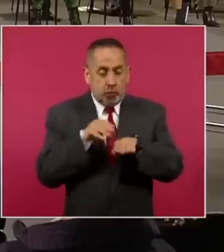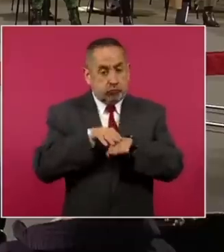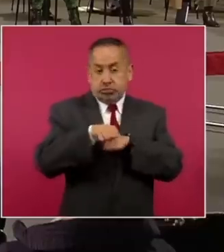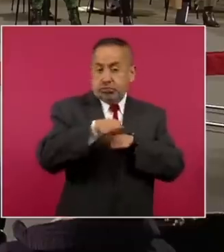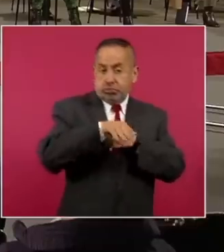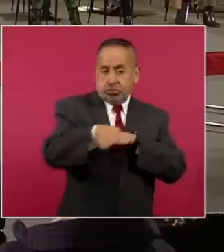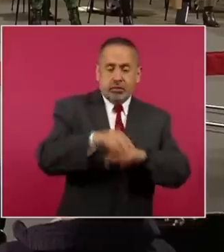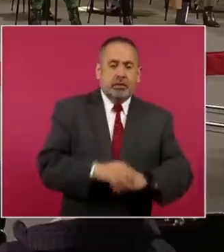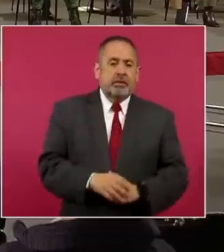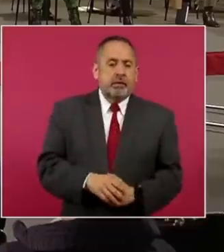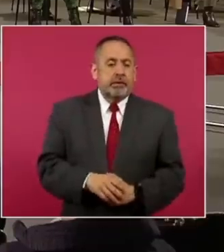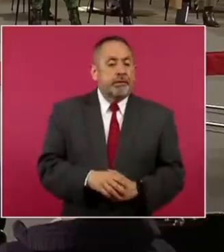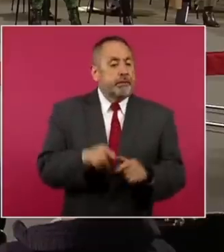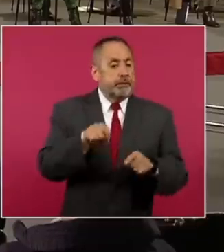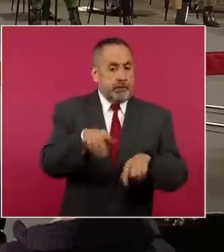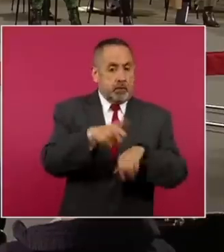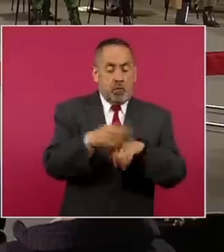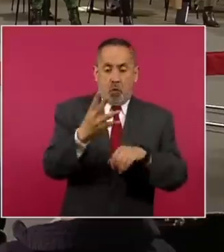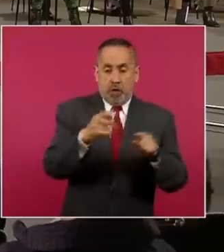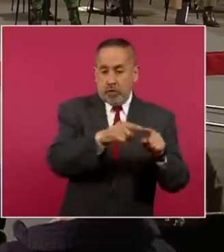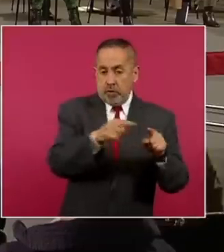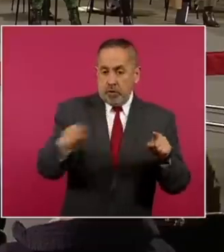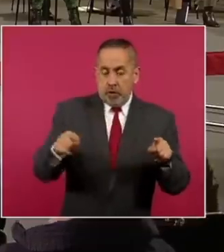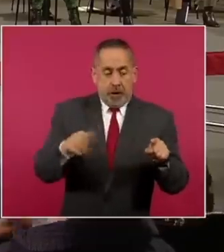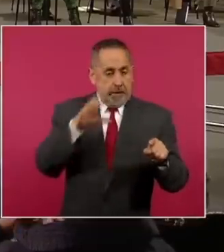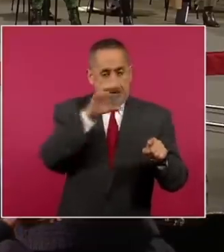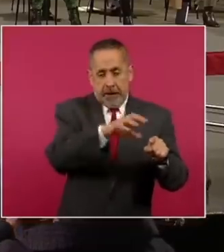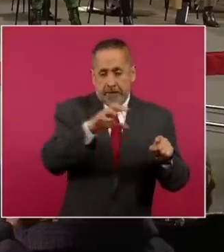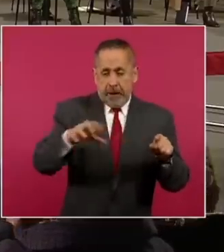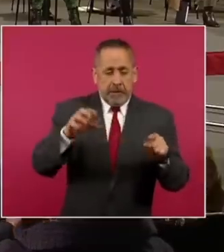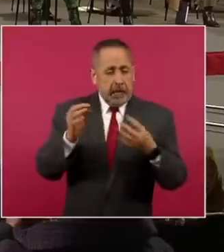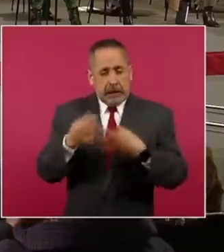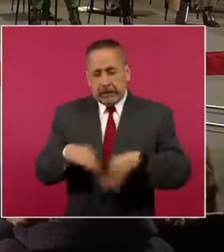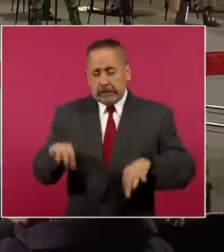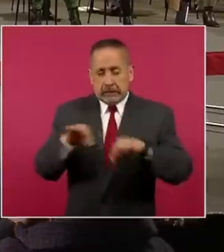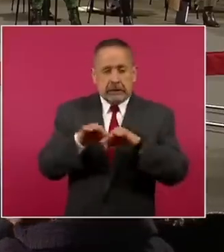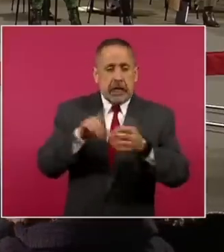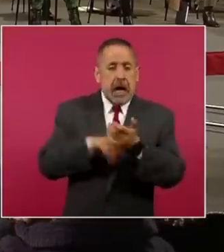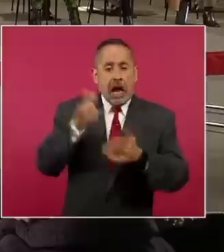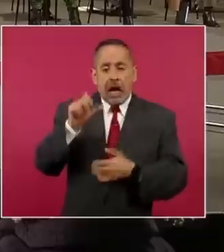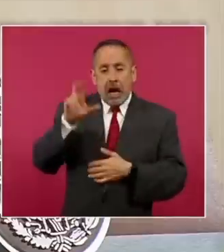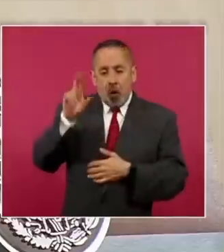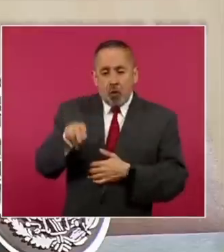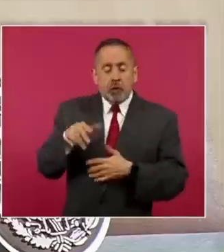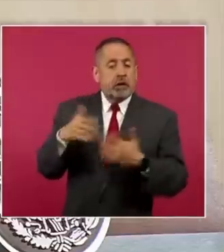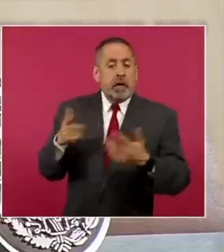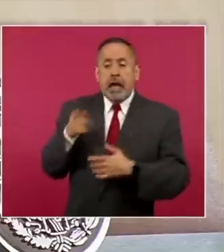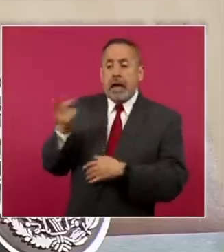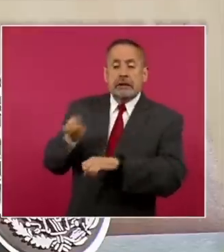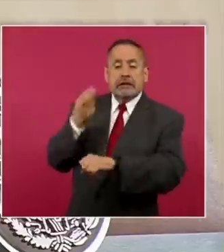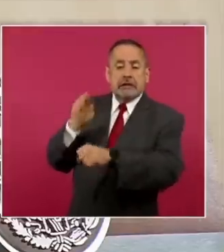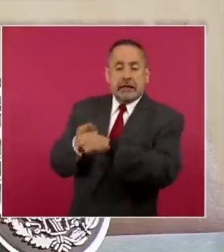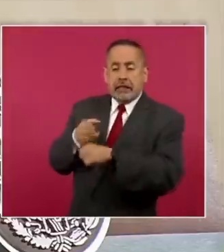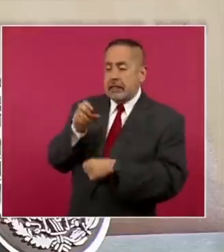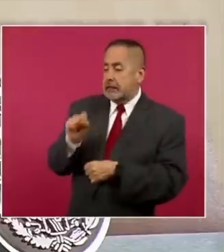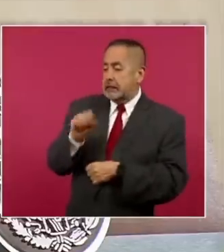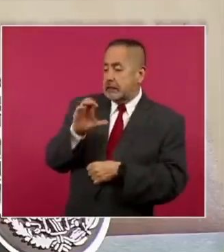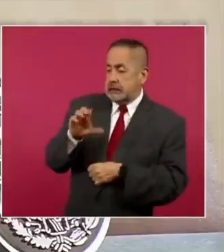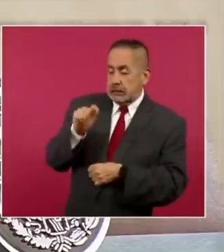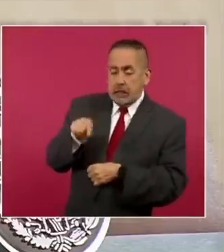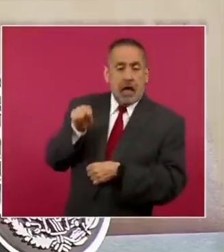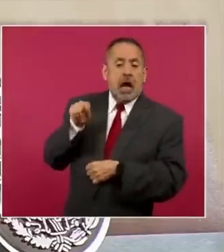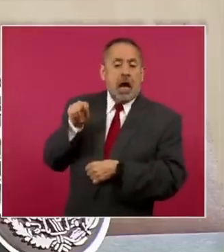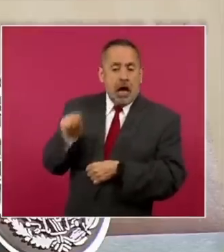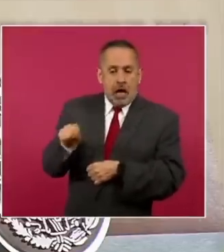que son fundamentales las cuatro obras que se realizan en Cancún la Secretaría de infraestructura Comunicaciones y Transporte